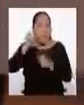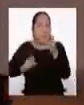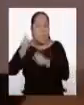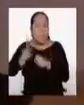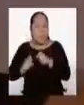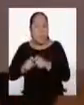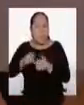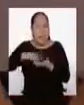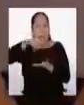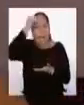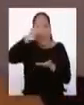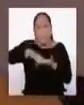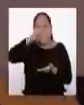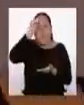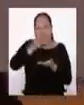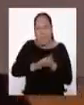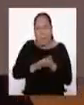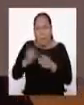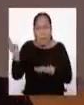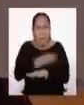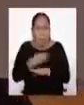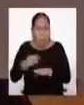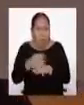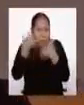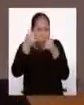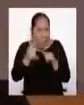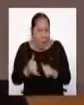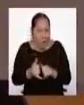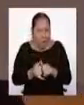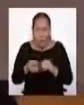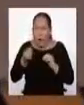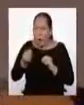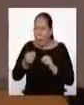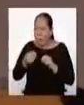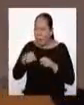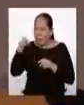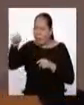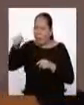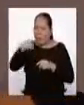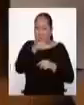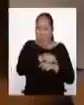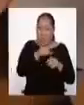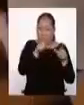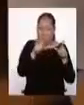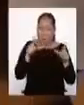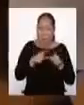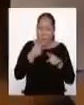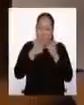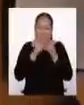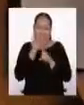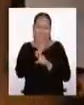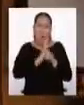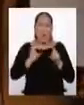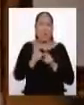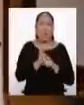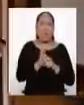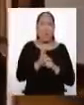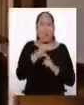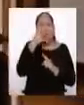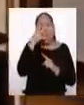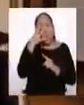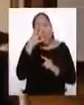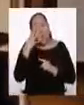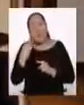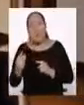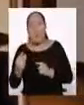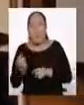O sea, ¿cómo hacer que culturas de distintas partes del mundo, que ni siquiera sabían que había un país por aquí, se enamoren de la música